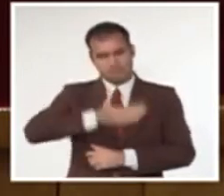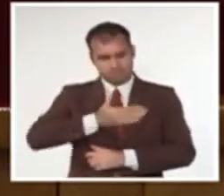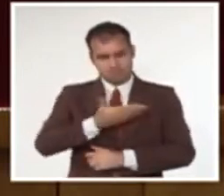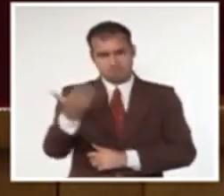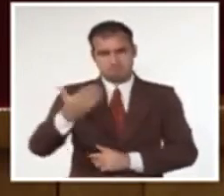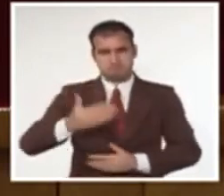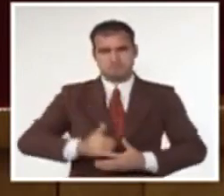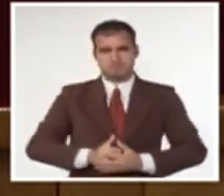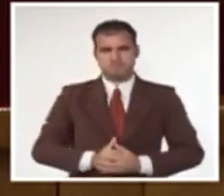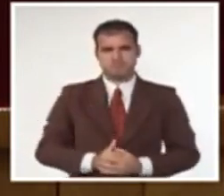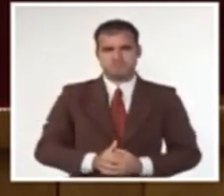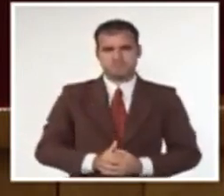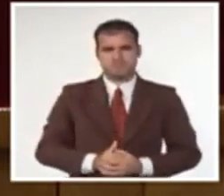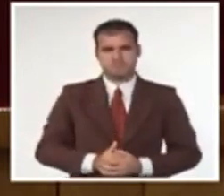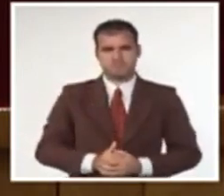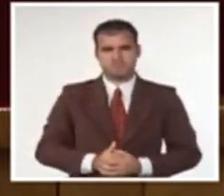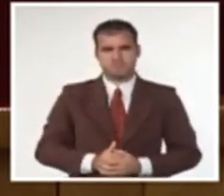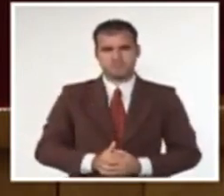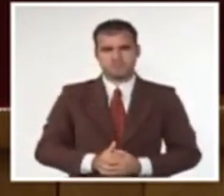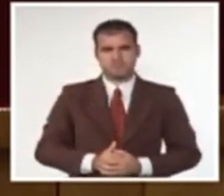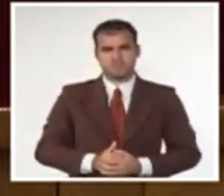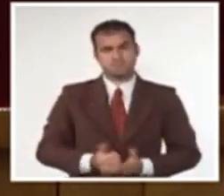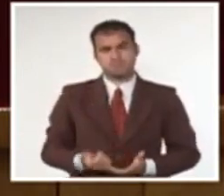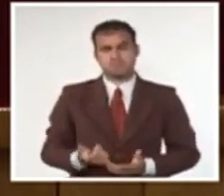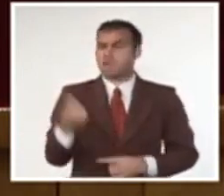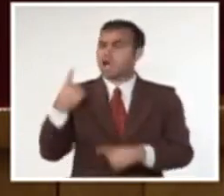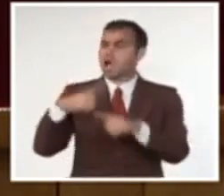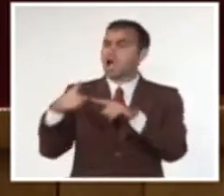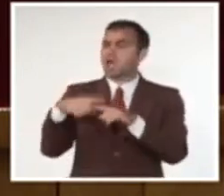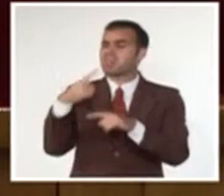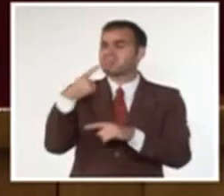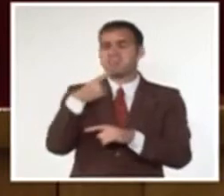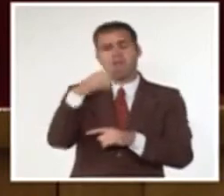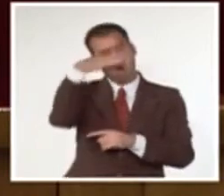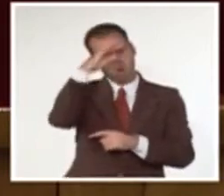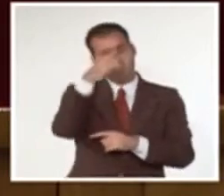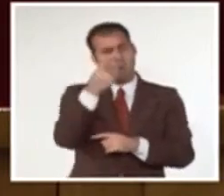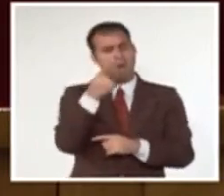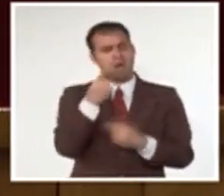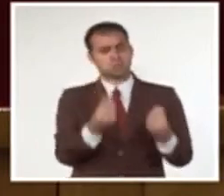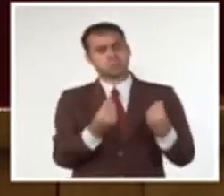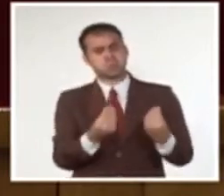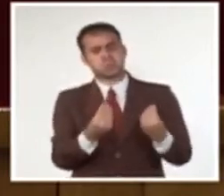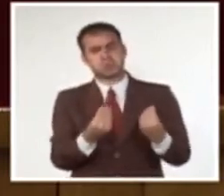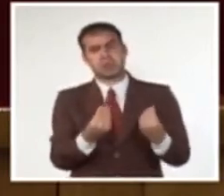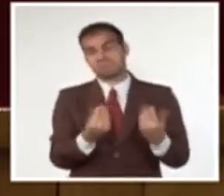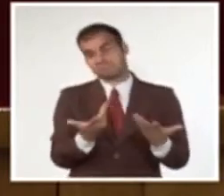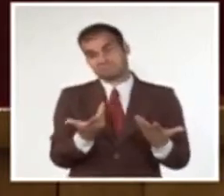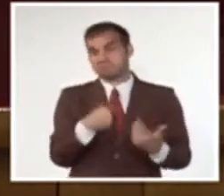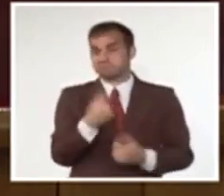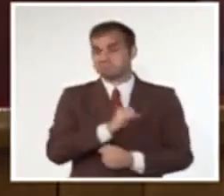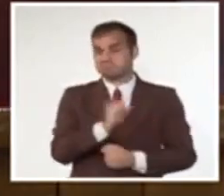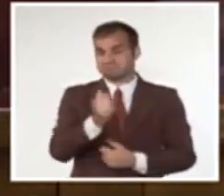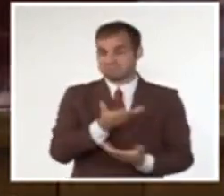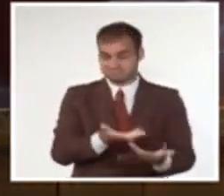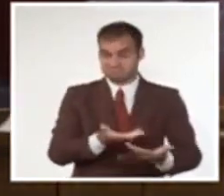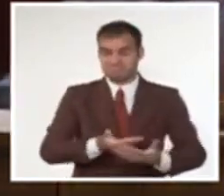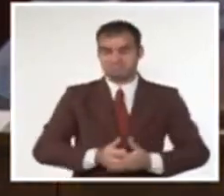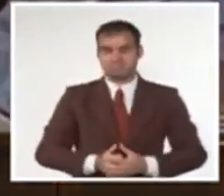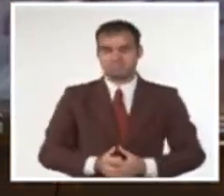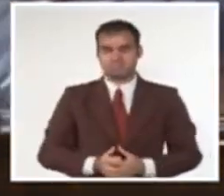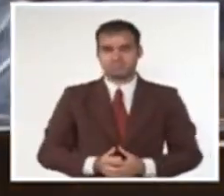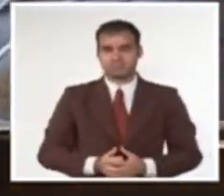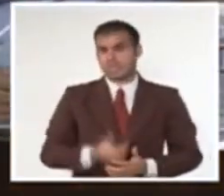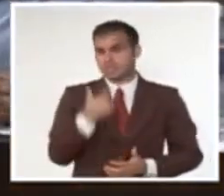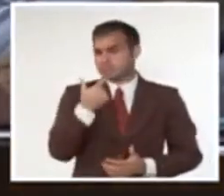Y una derrota para los que hablan de Cuba como Estado fallido. Un Estado fallido no